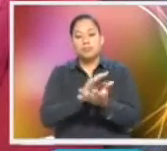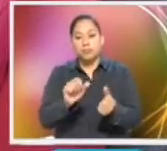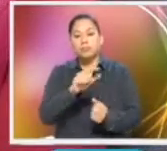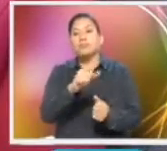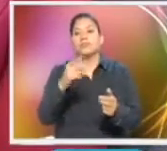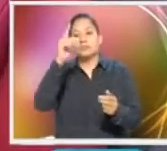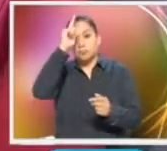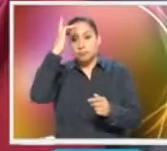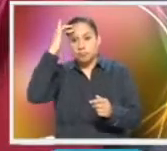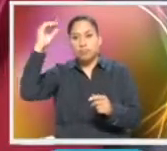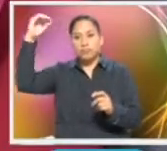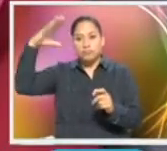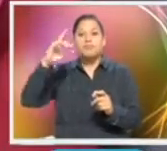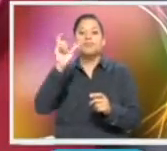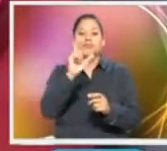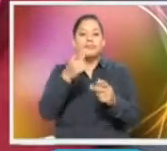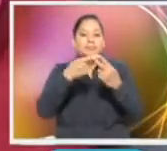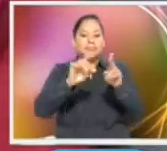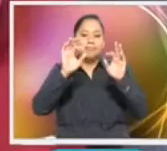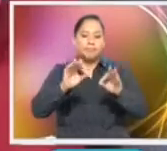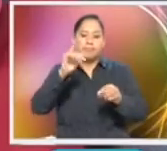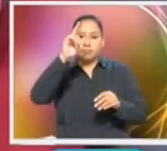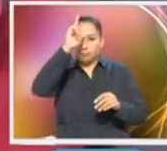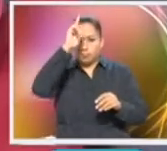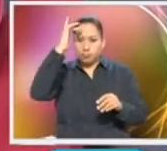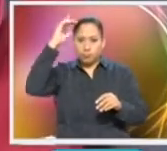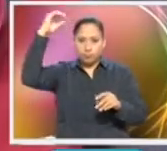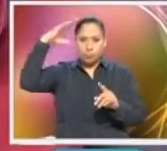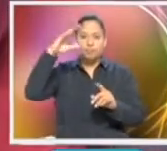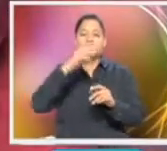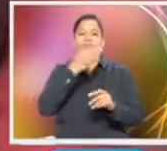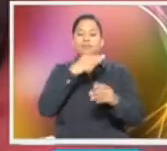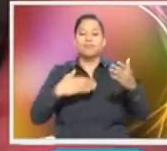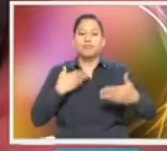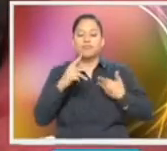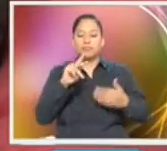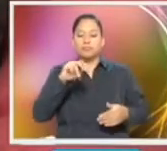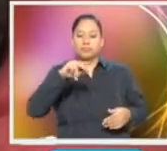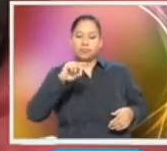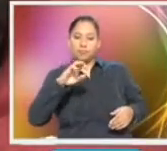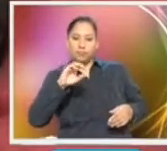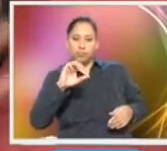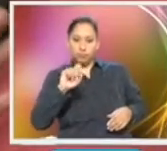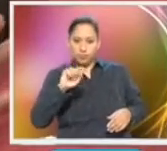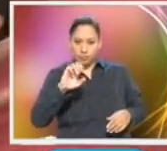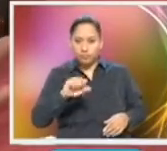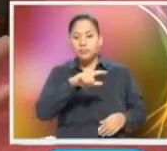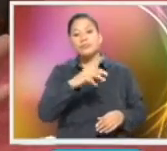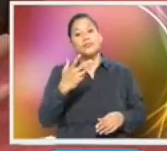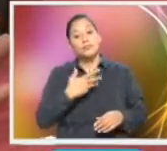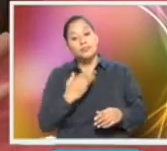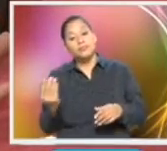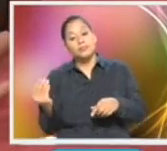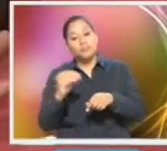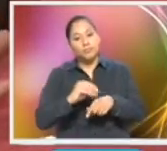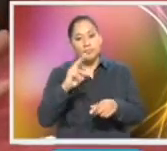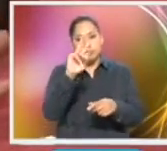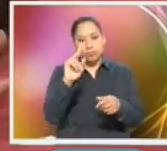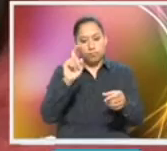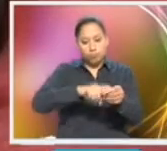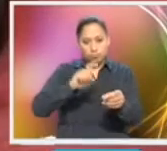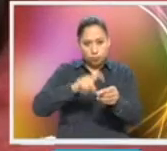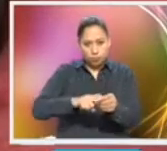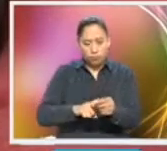vuelve concreto en la fiesta de Pentecostés. Ese es el mensaje. Ok. Pero a esa fiesta están asociadas otras dos fiestas muy